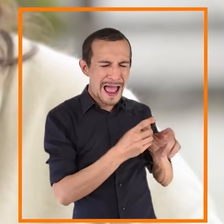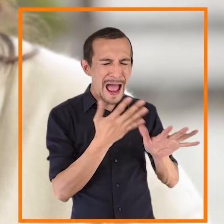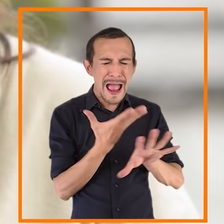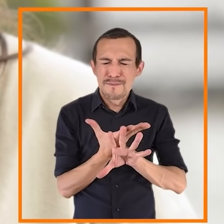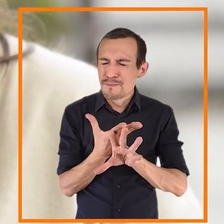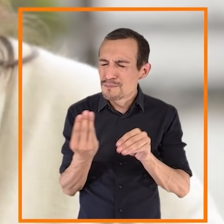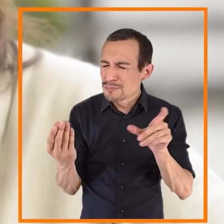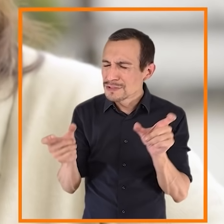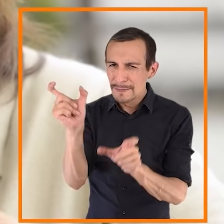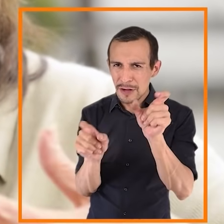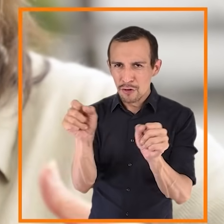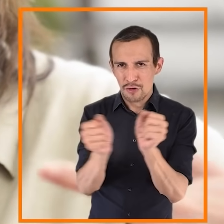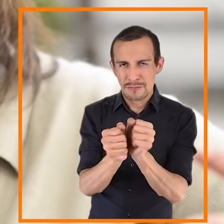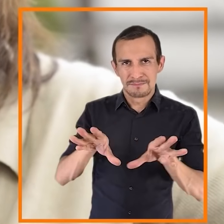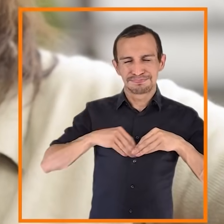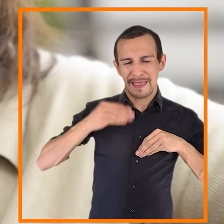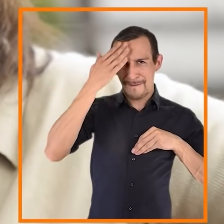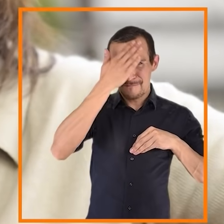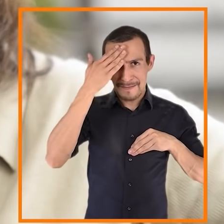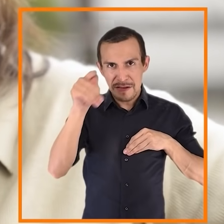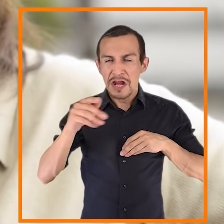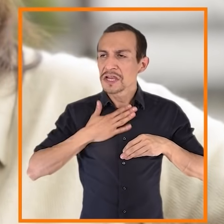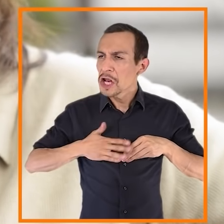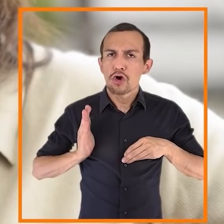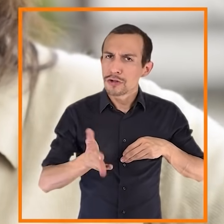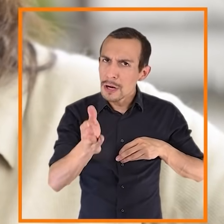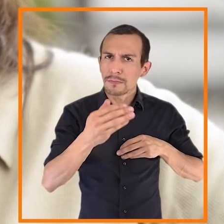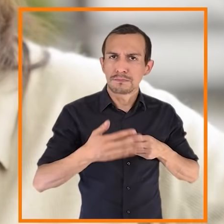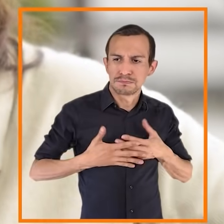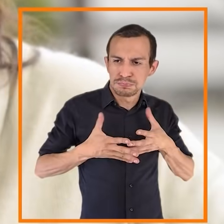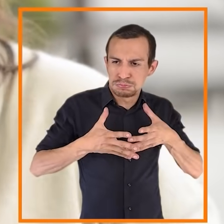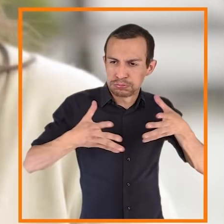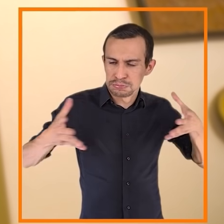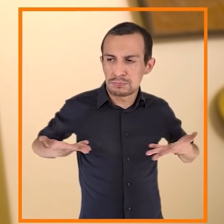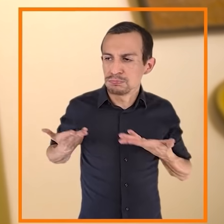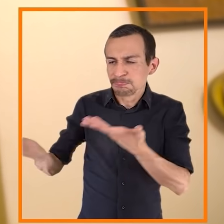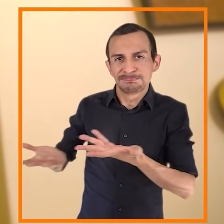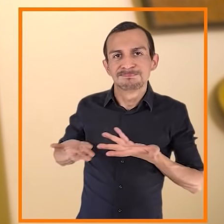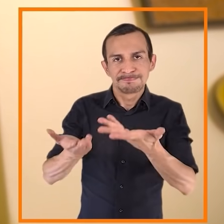mucha gente con este problema y ella quiere seguir y seguir y seguir abriendo esto a otros.